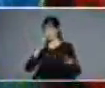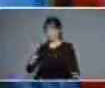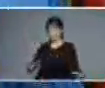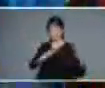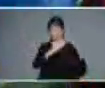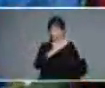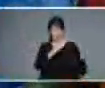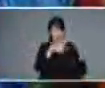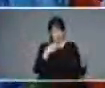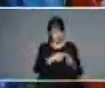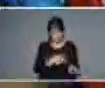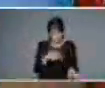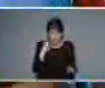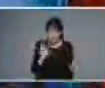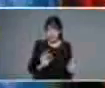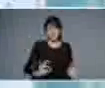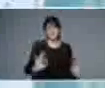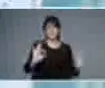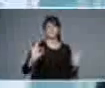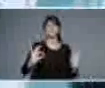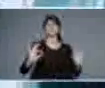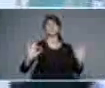cambiar la realidad